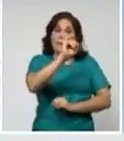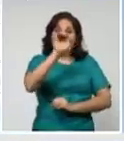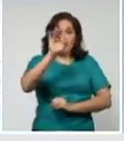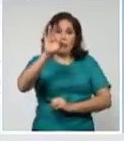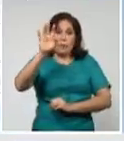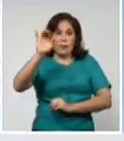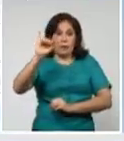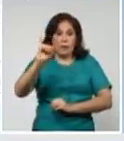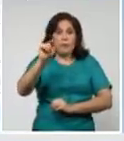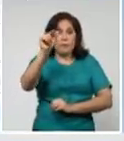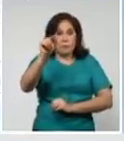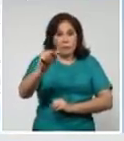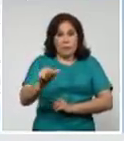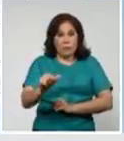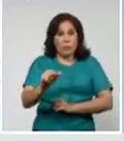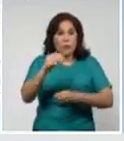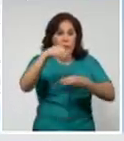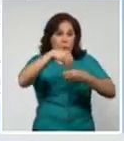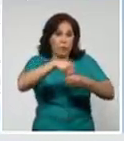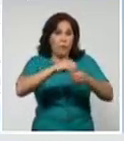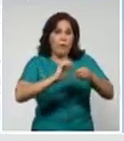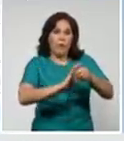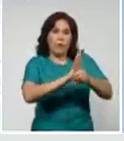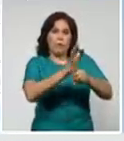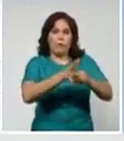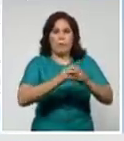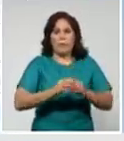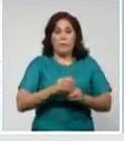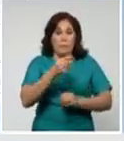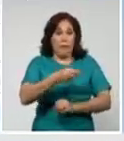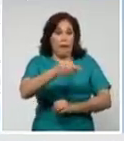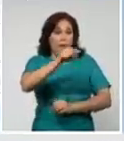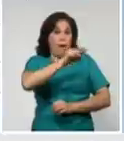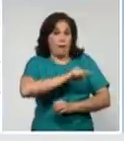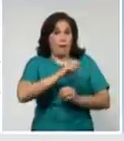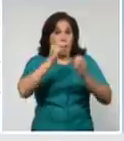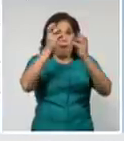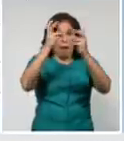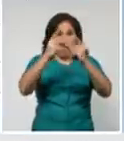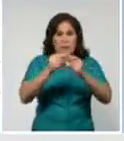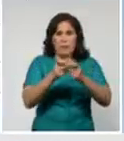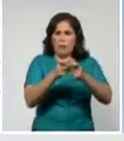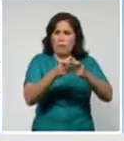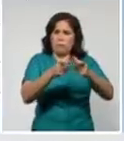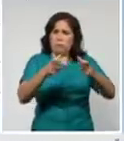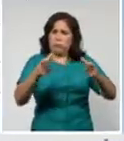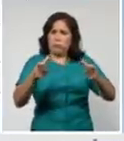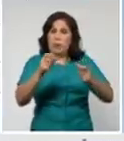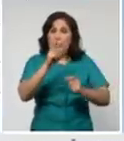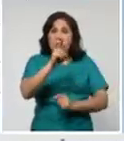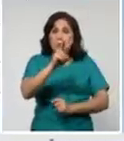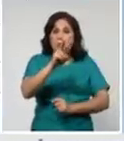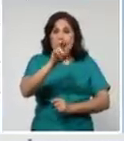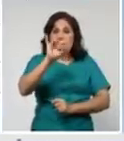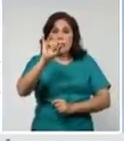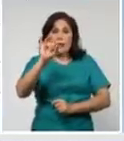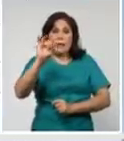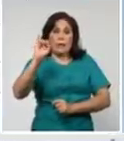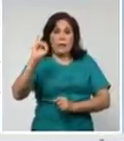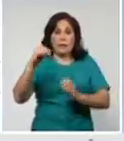24.204.686 casos confirmados. Ayer la cifra elevada de